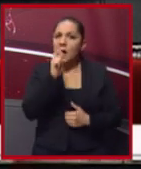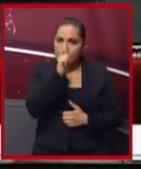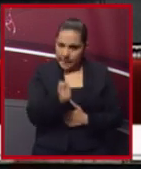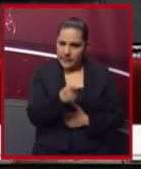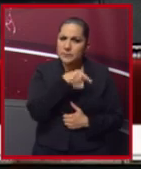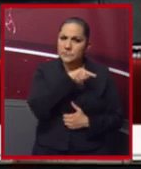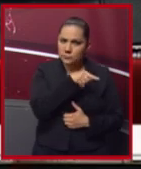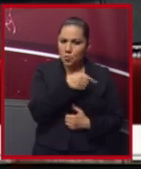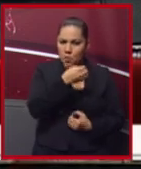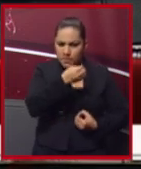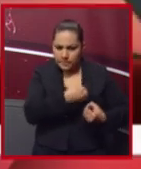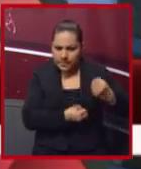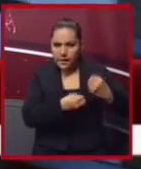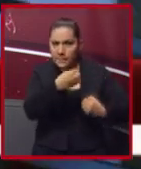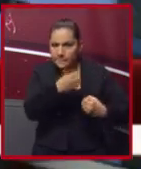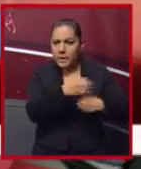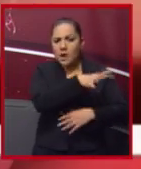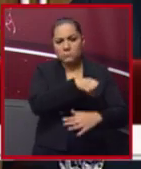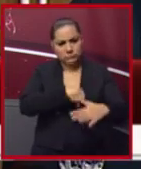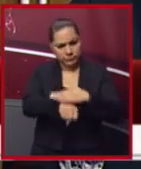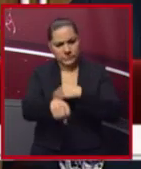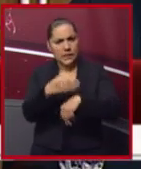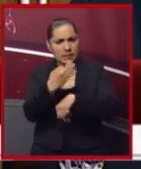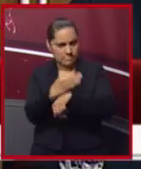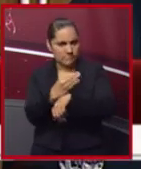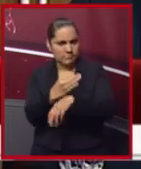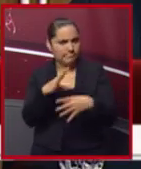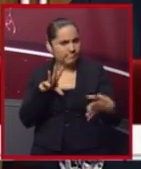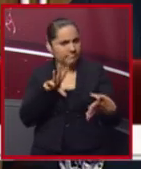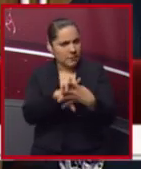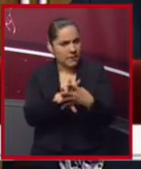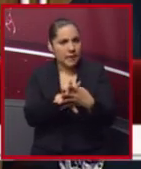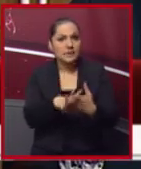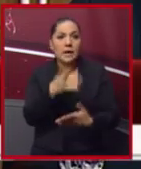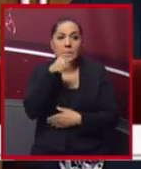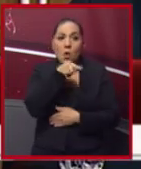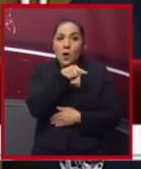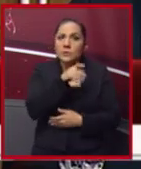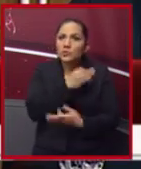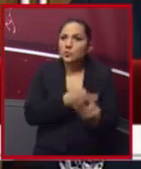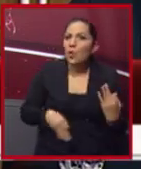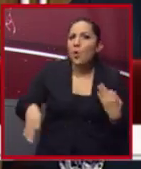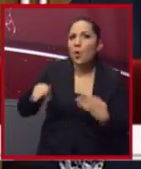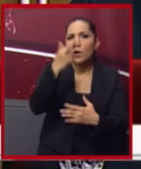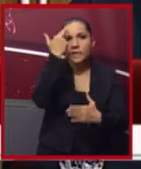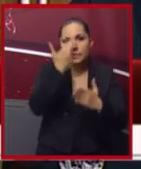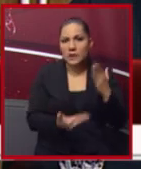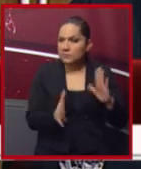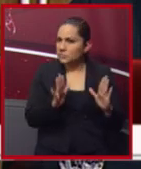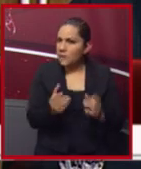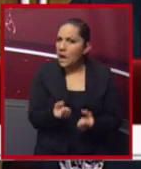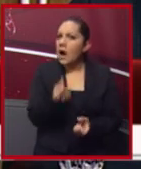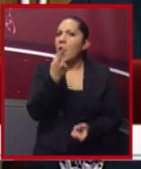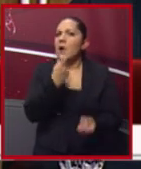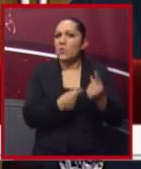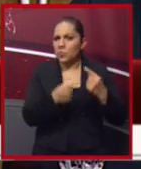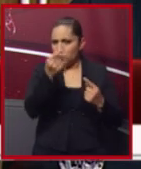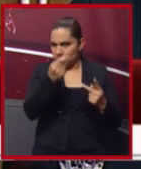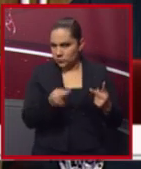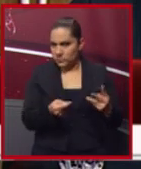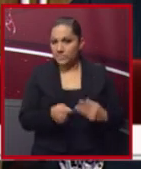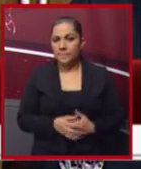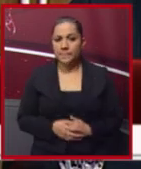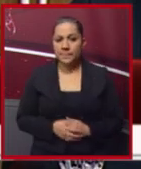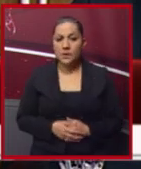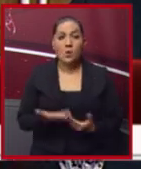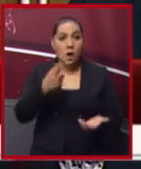como una excepción. Las fallas que tuvo la justicia en toda esa cadena la queremos sustituir